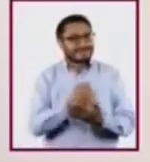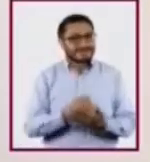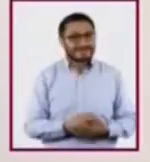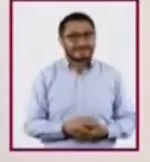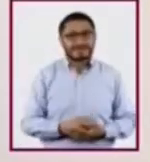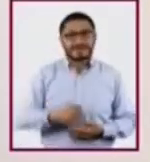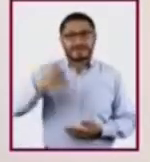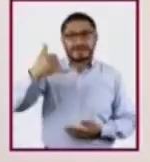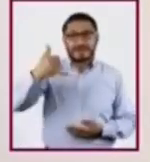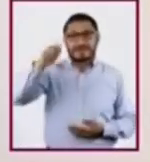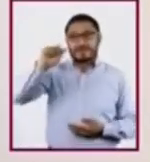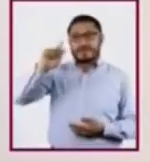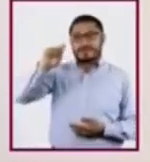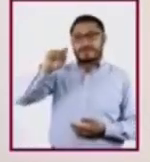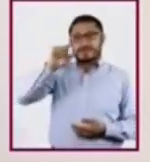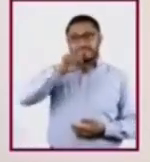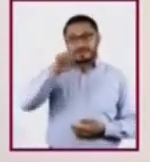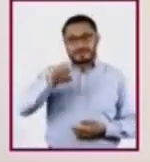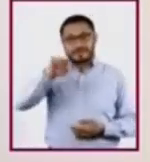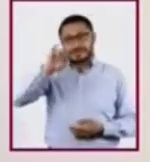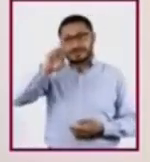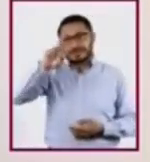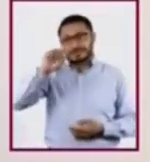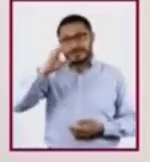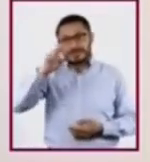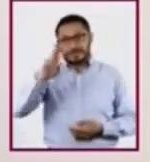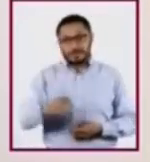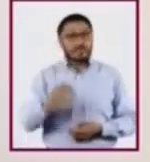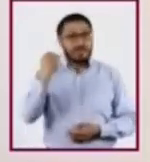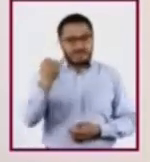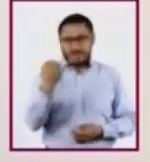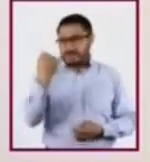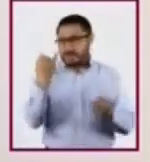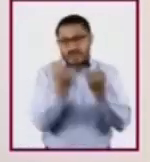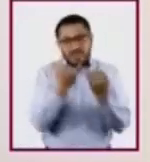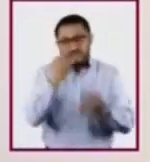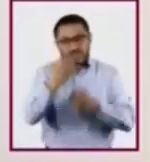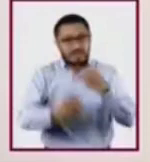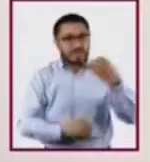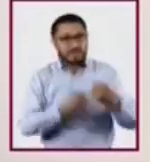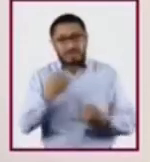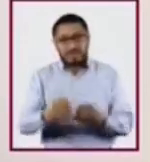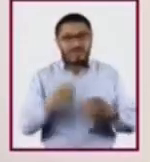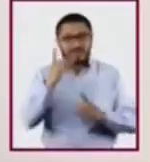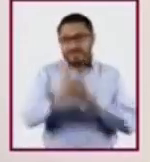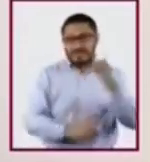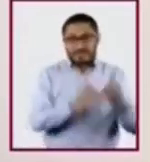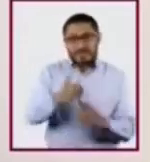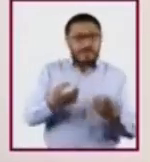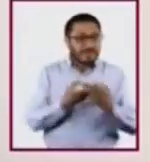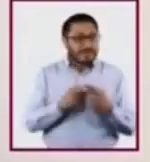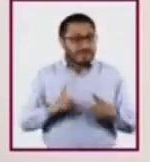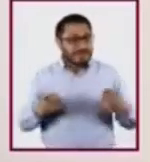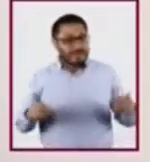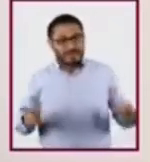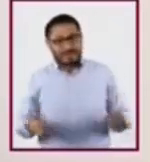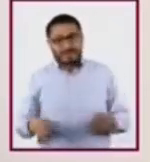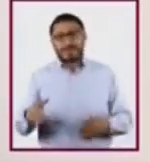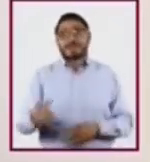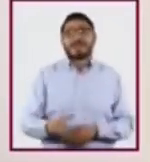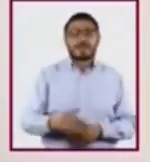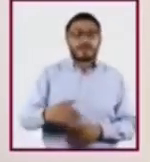yatsiraku. Así como toda actividad deportiva, se desarrolla con la mediación de árbitros